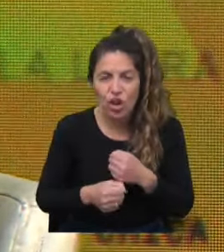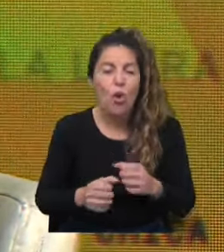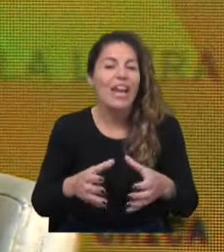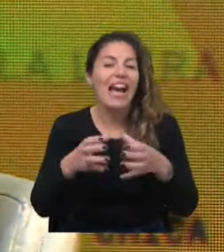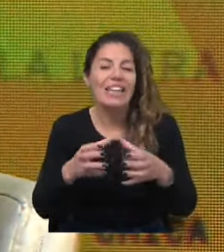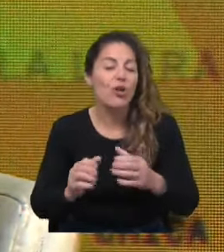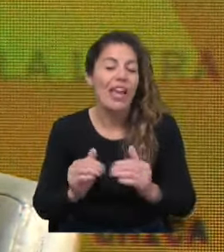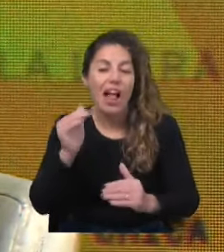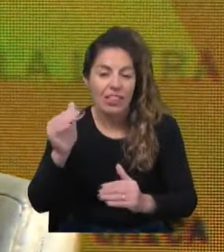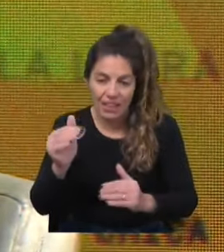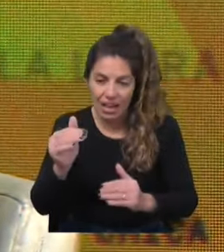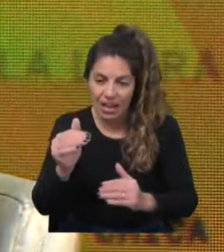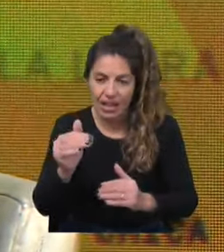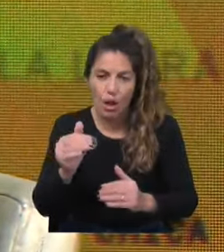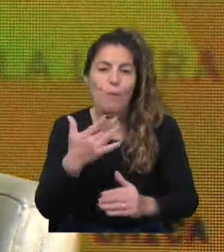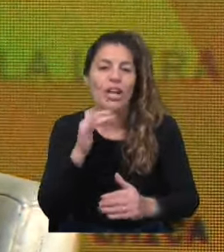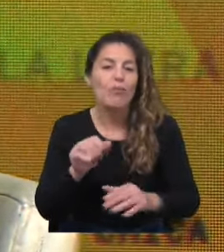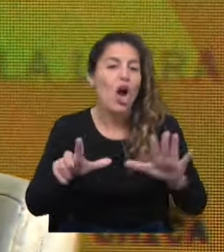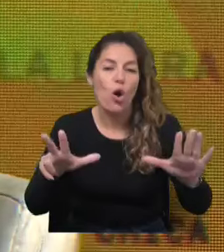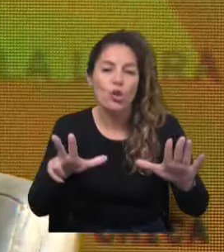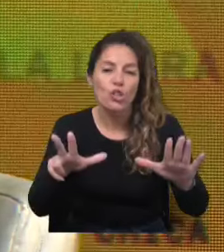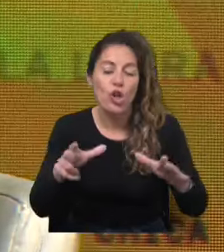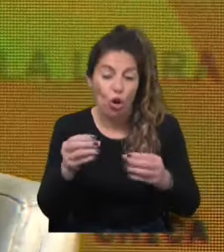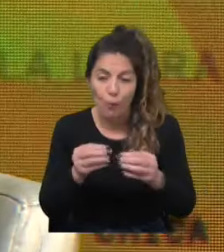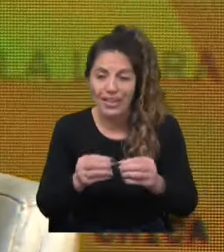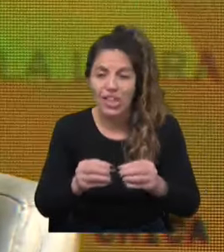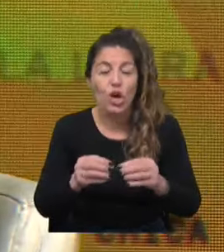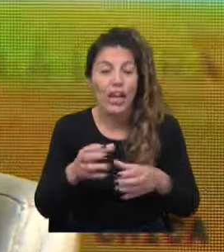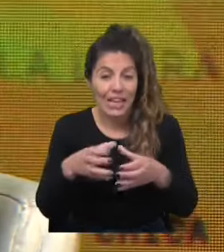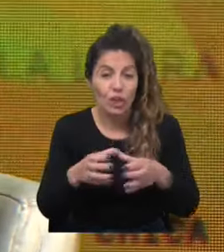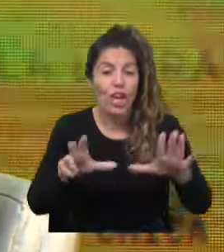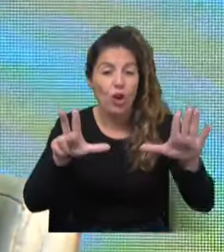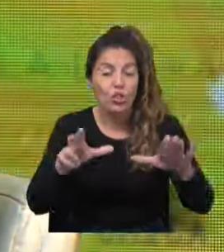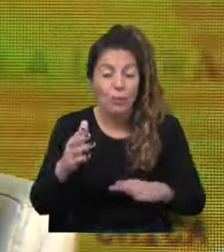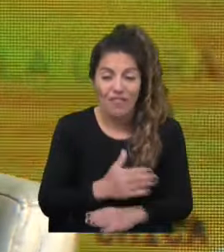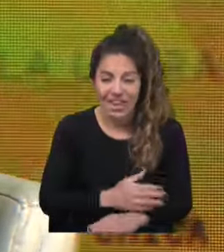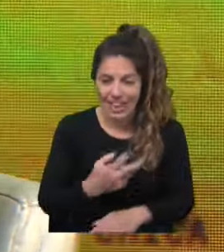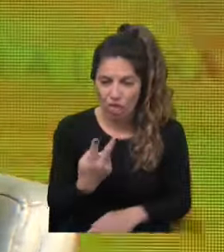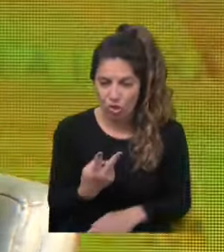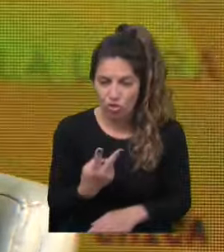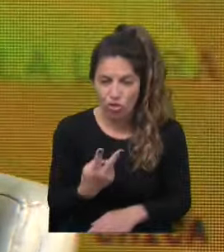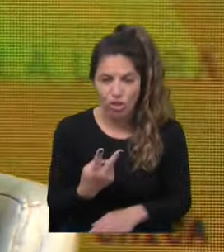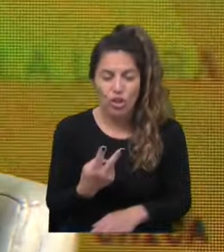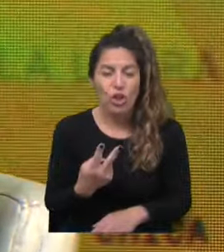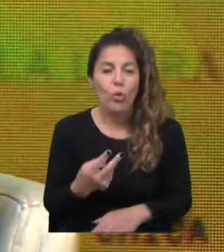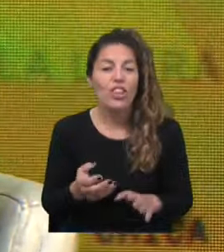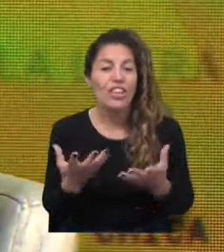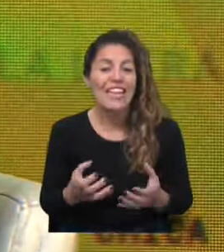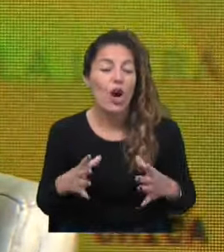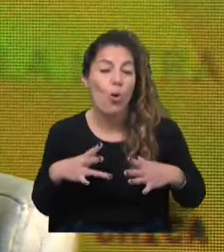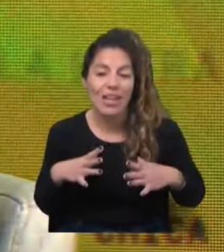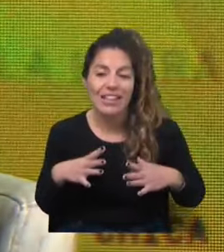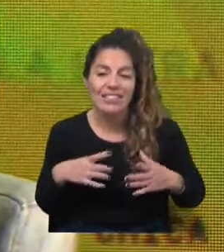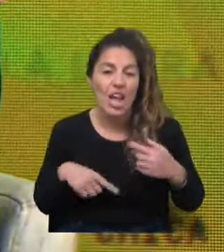categoría alta, y por ejemplo en la 8, tengo compañeros que estaban en la 8 y después bajan a la 2. Y cuando van a querer jubilarse, en